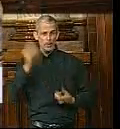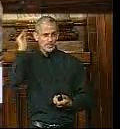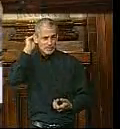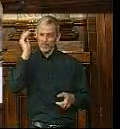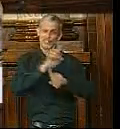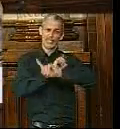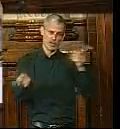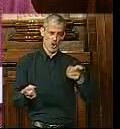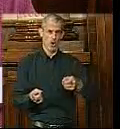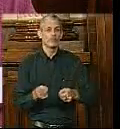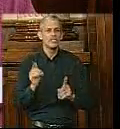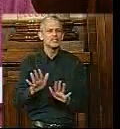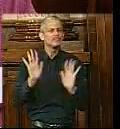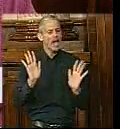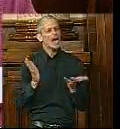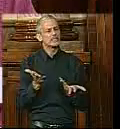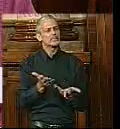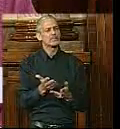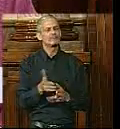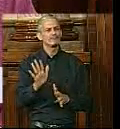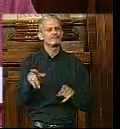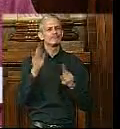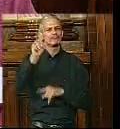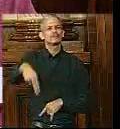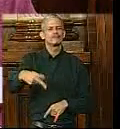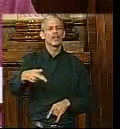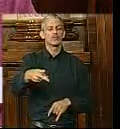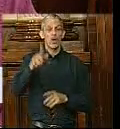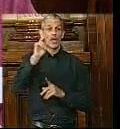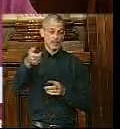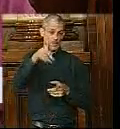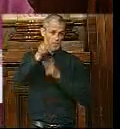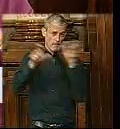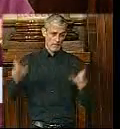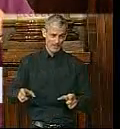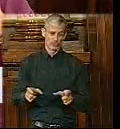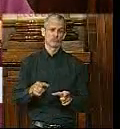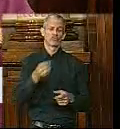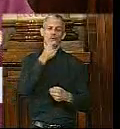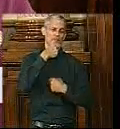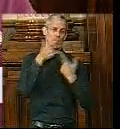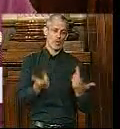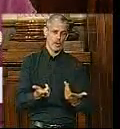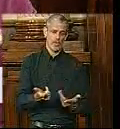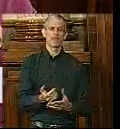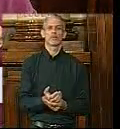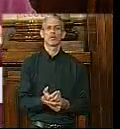¿Es así? Es así, pero además, digamos, las personas que